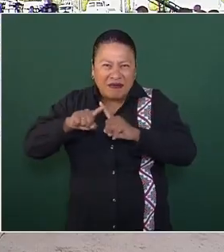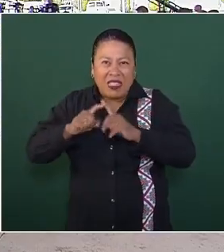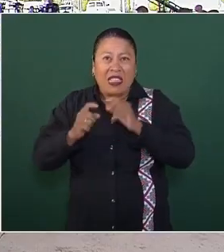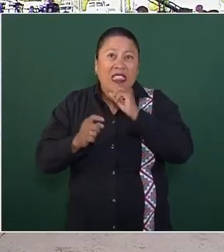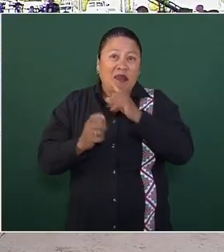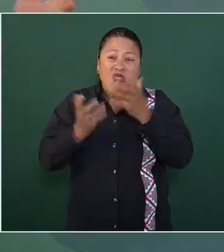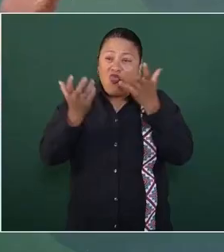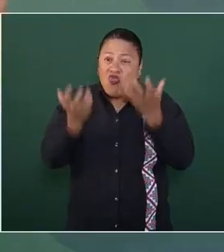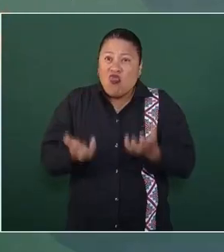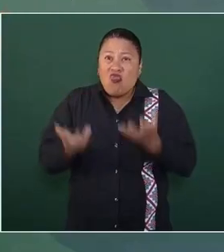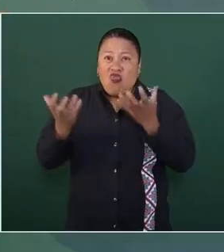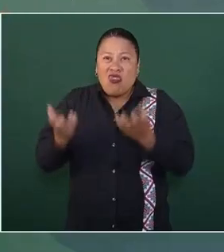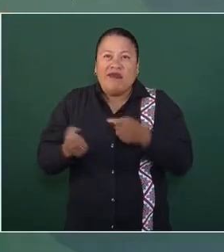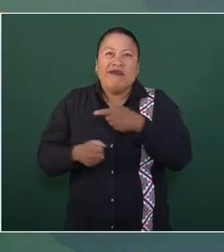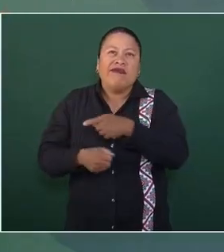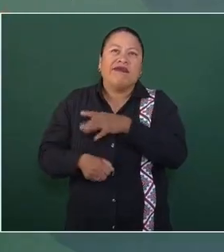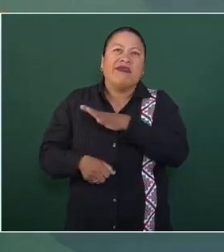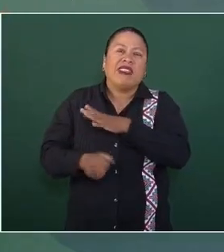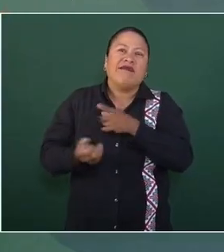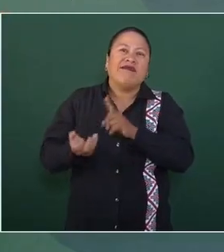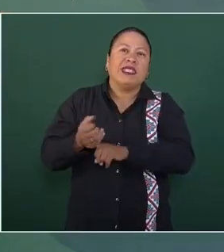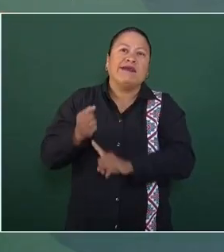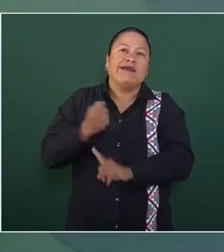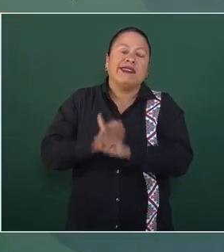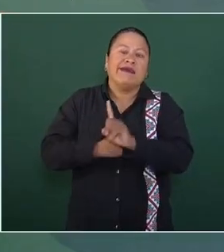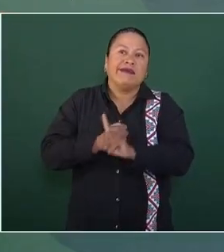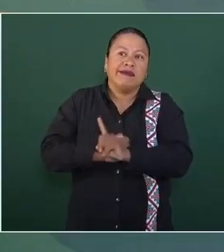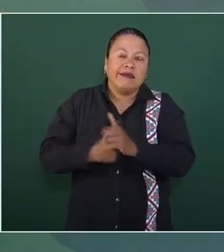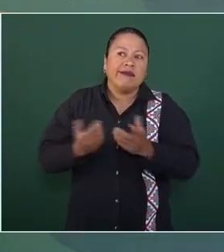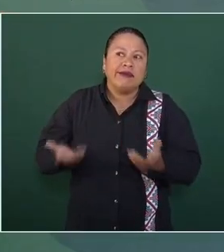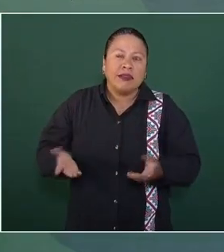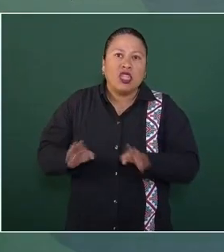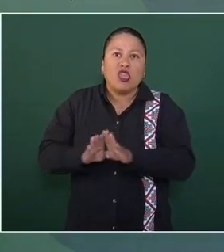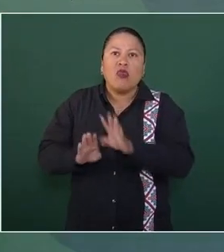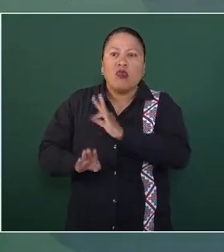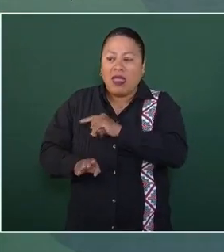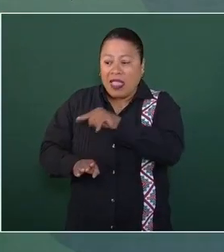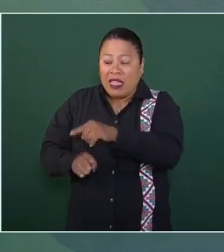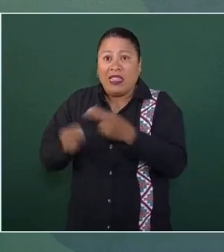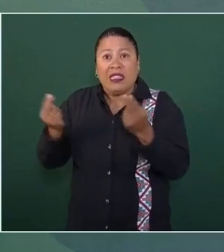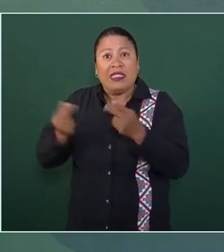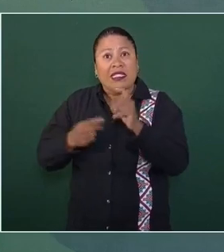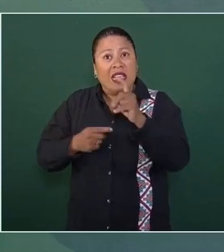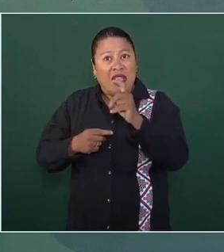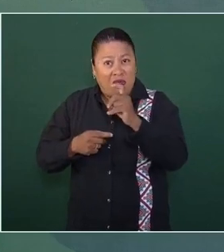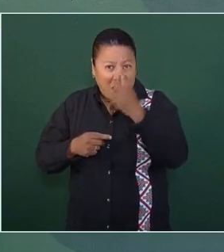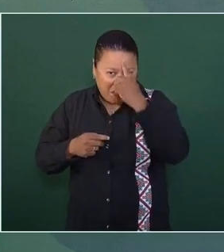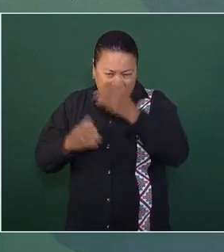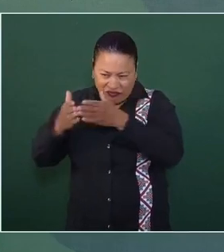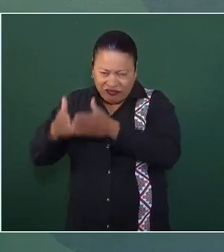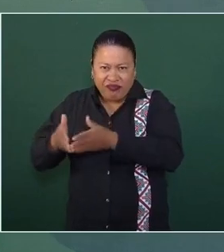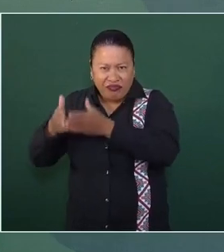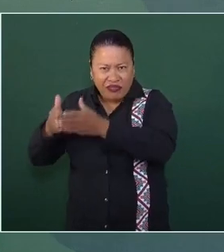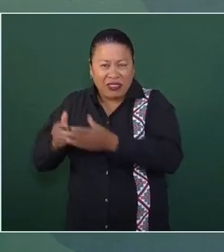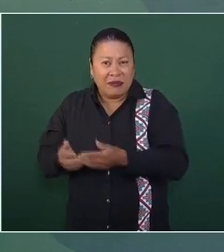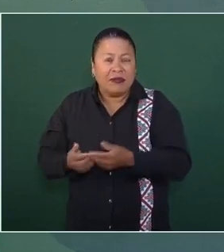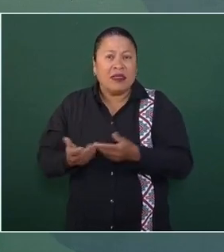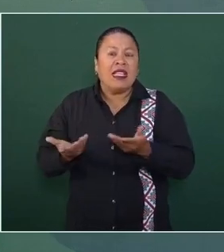tienen problema para mantener el canal entonces ya